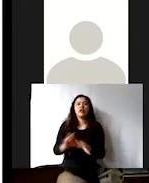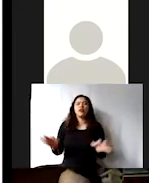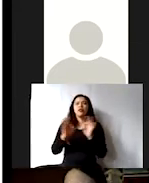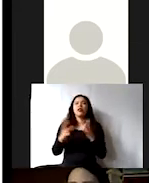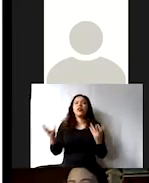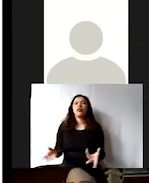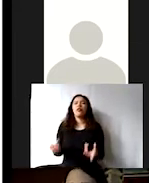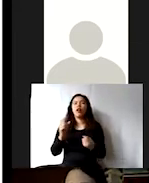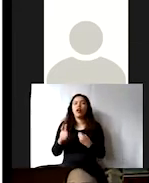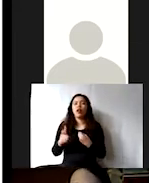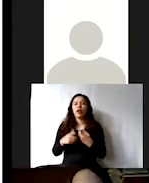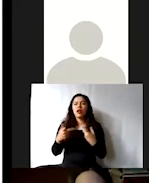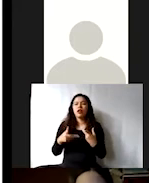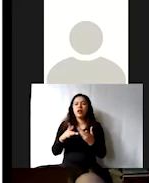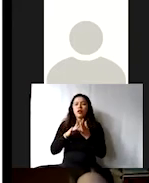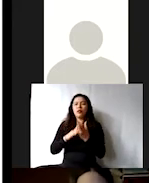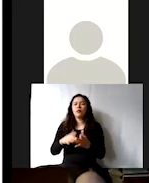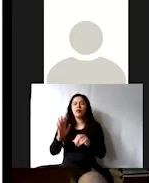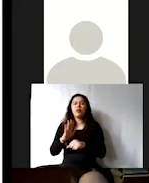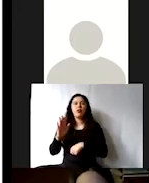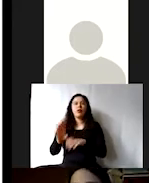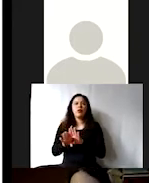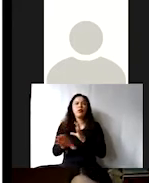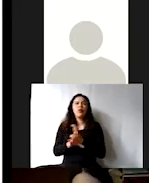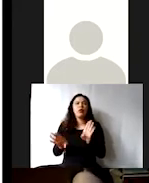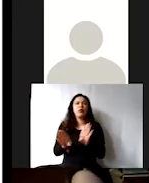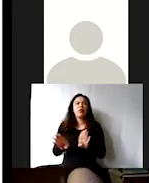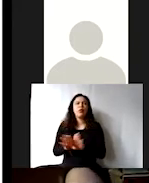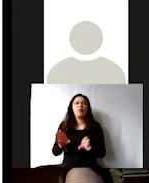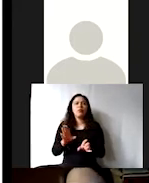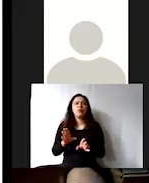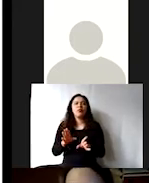les contribuye como de manera un poco más indirecta.